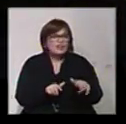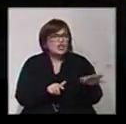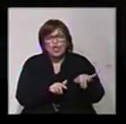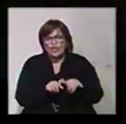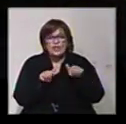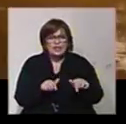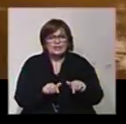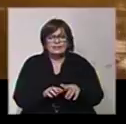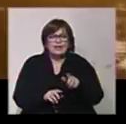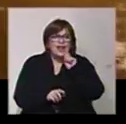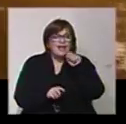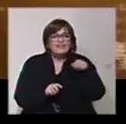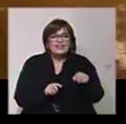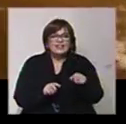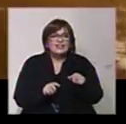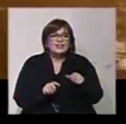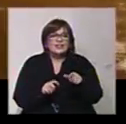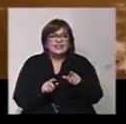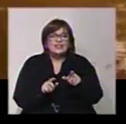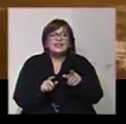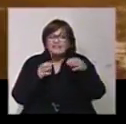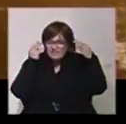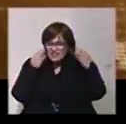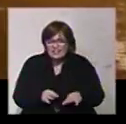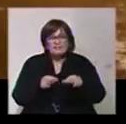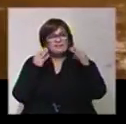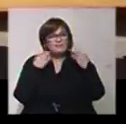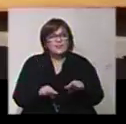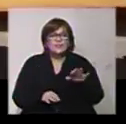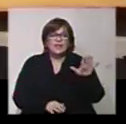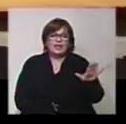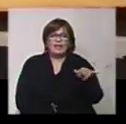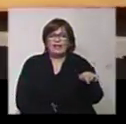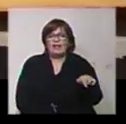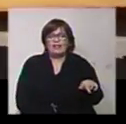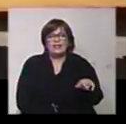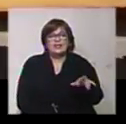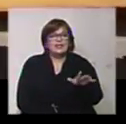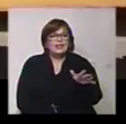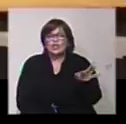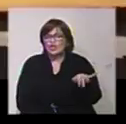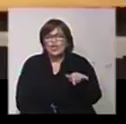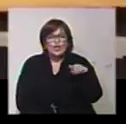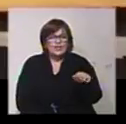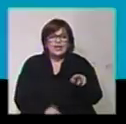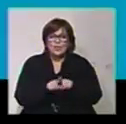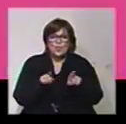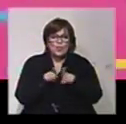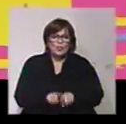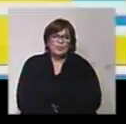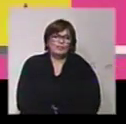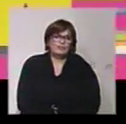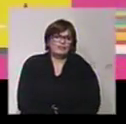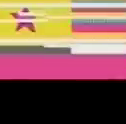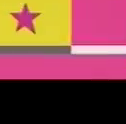you really love it, Tony? Every day. Do you really? He says this every day. I want to every day.